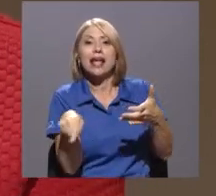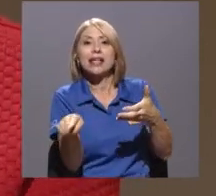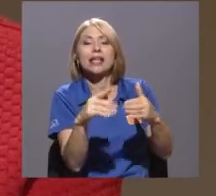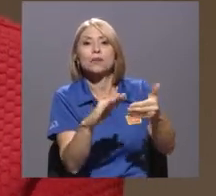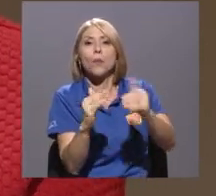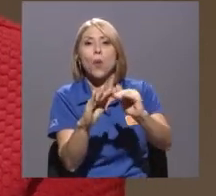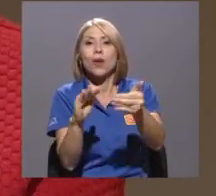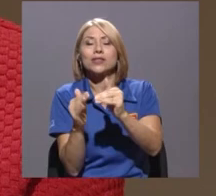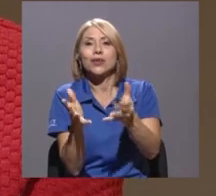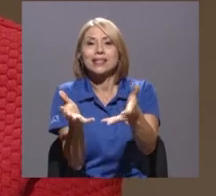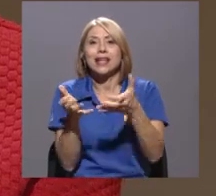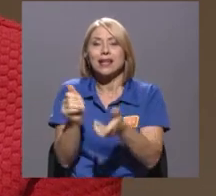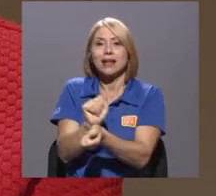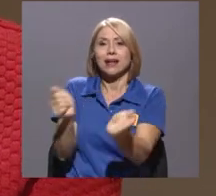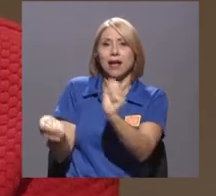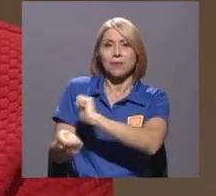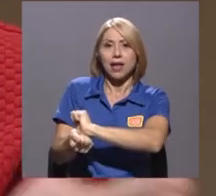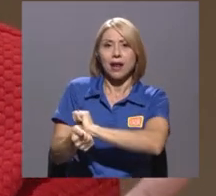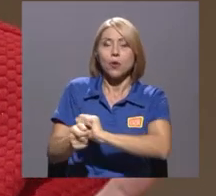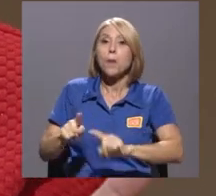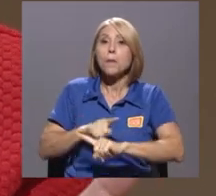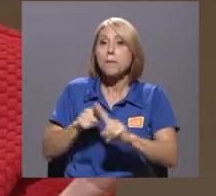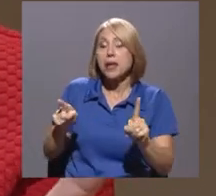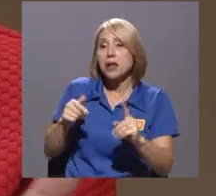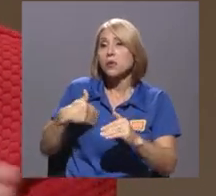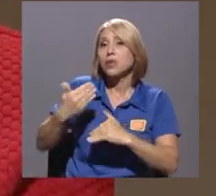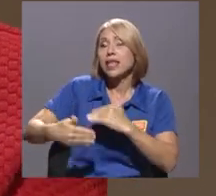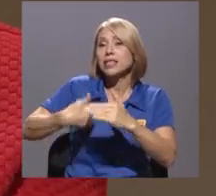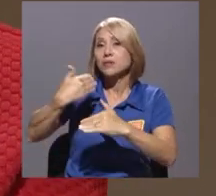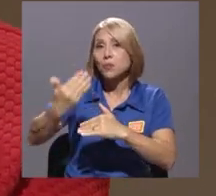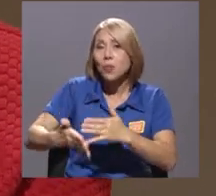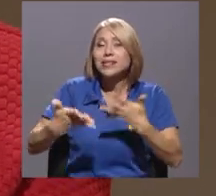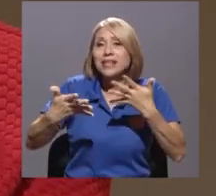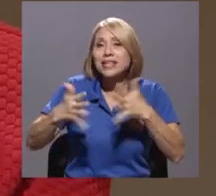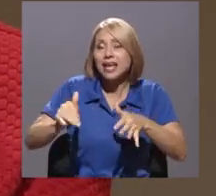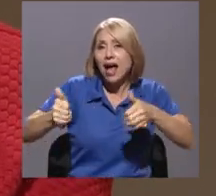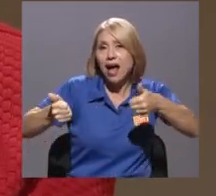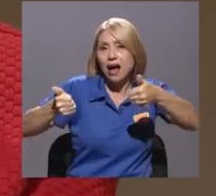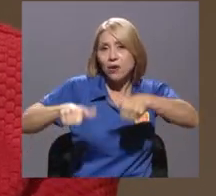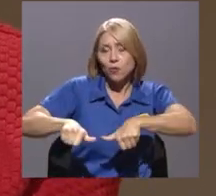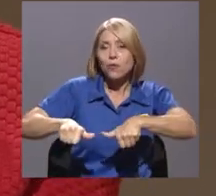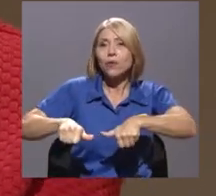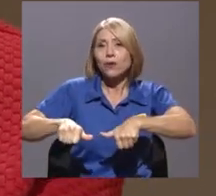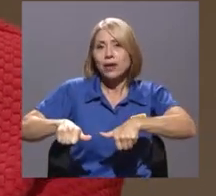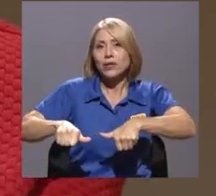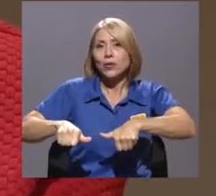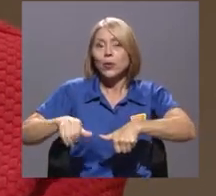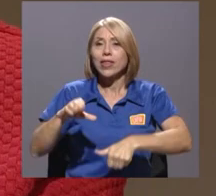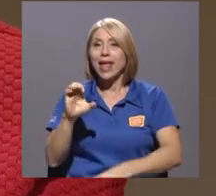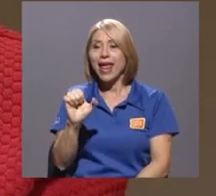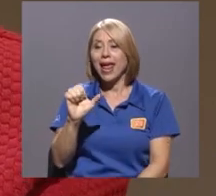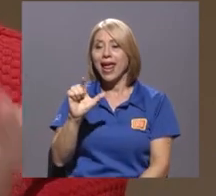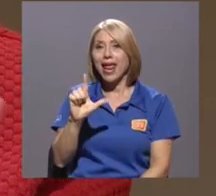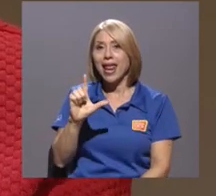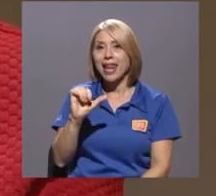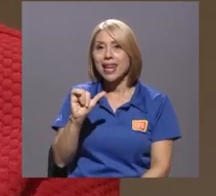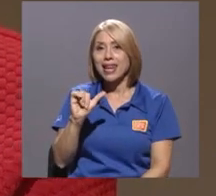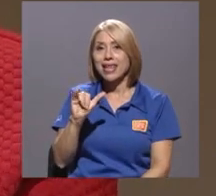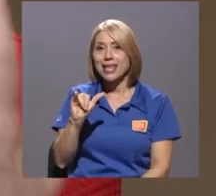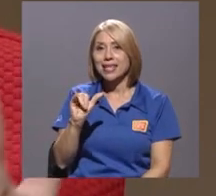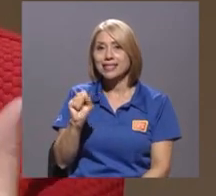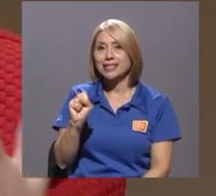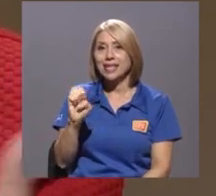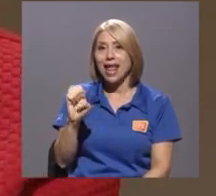y desde las buenas historias después del acuerdo de inicio que era el primer